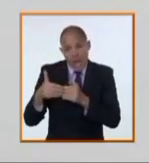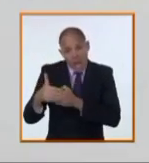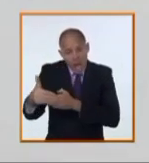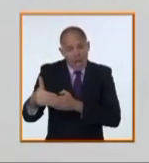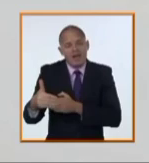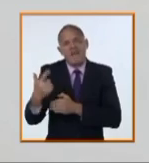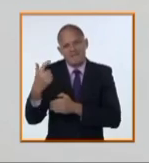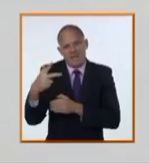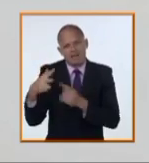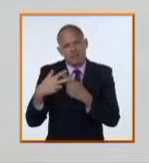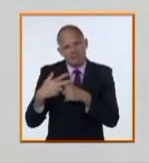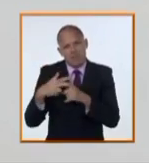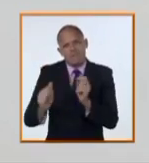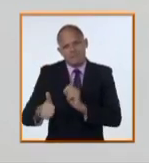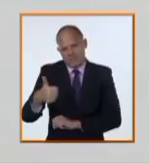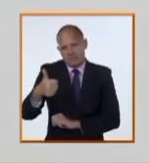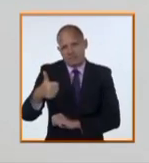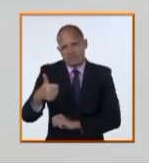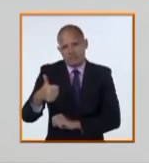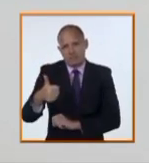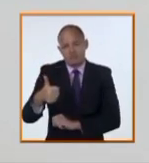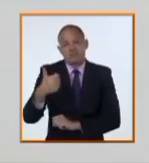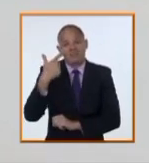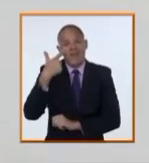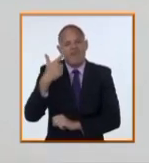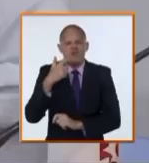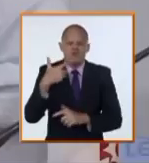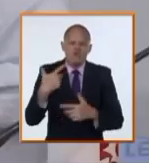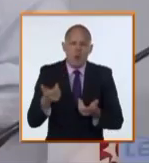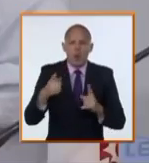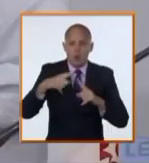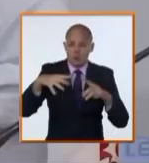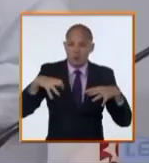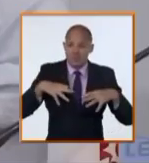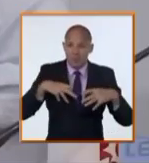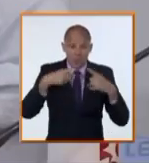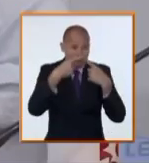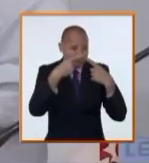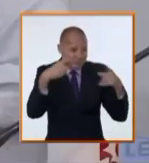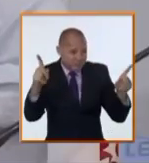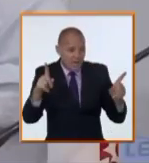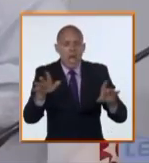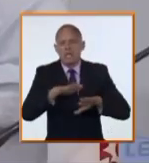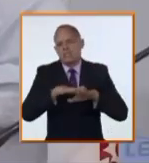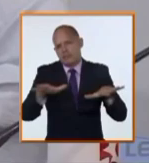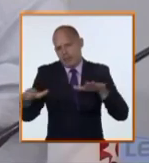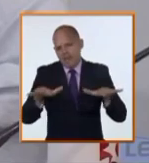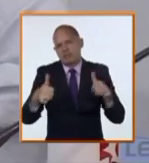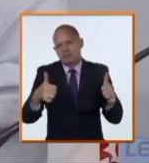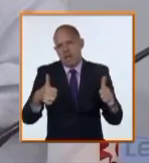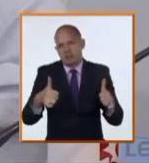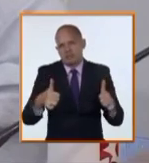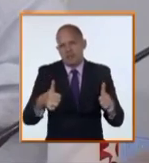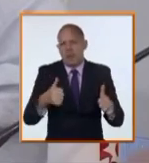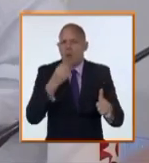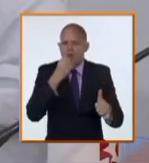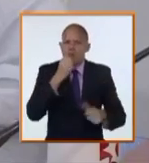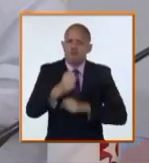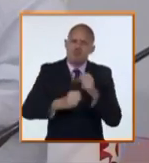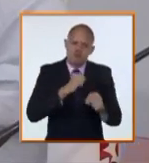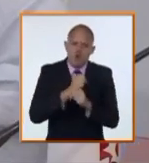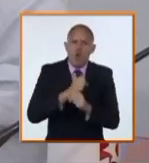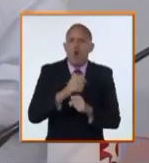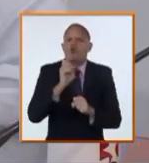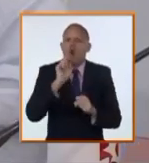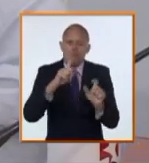en el en el turismo sean tengan la implementación del coro Por alguno de los canales